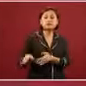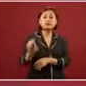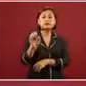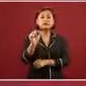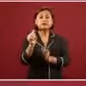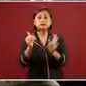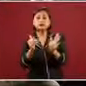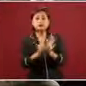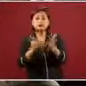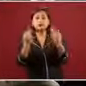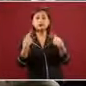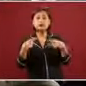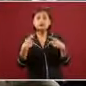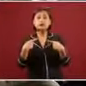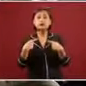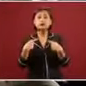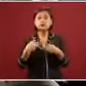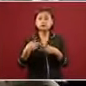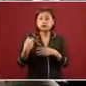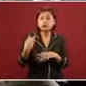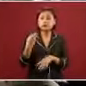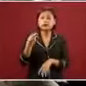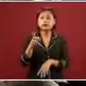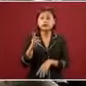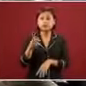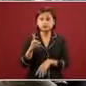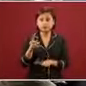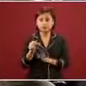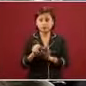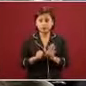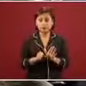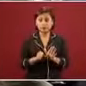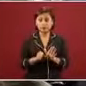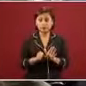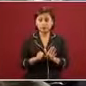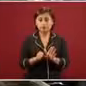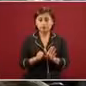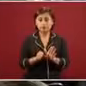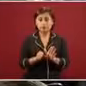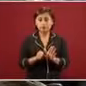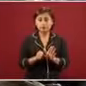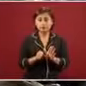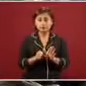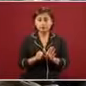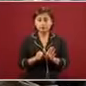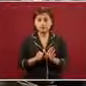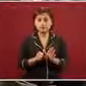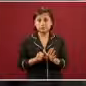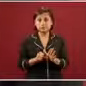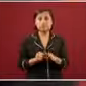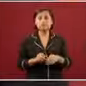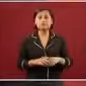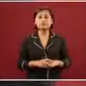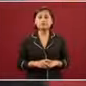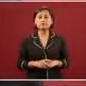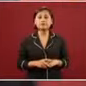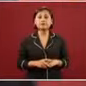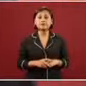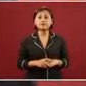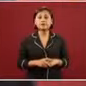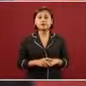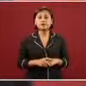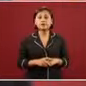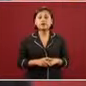diciembre, solo 14,000, pero en total el despido de